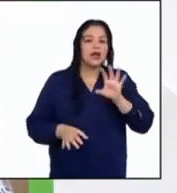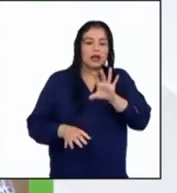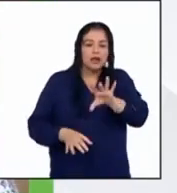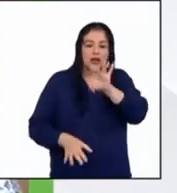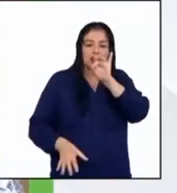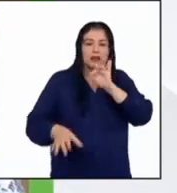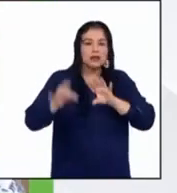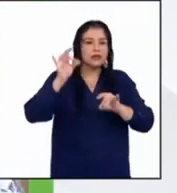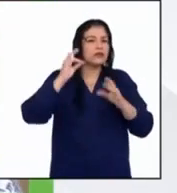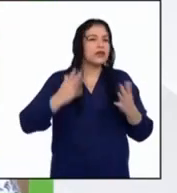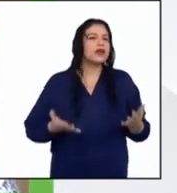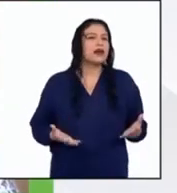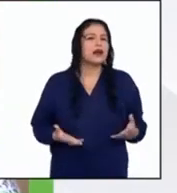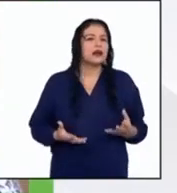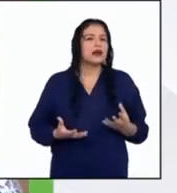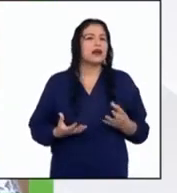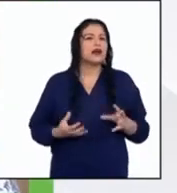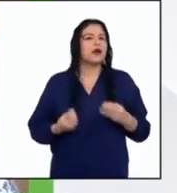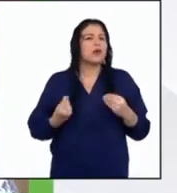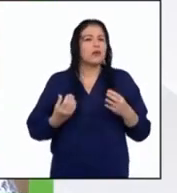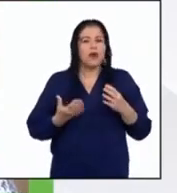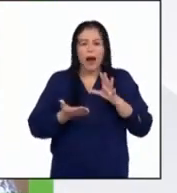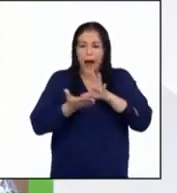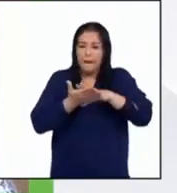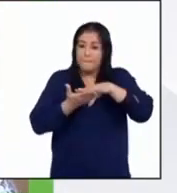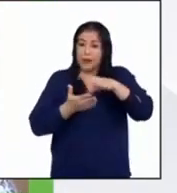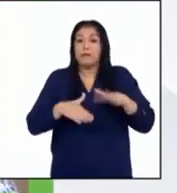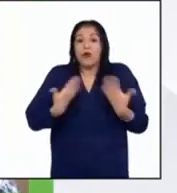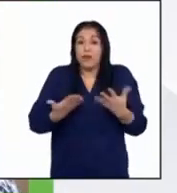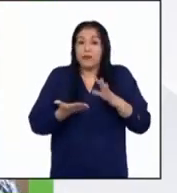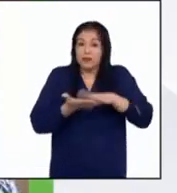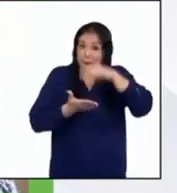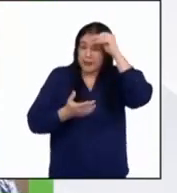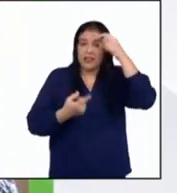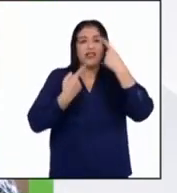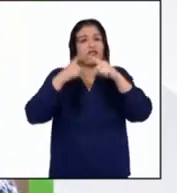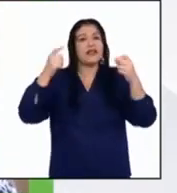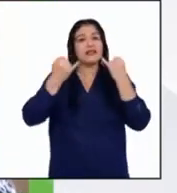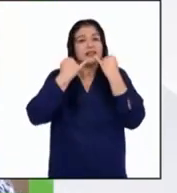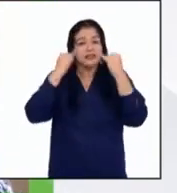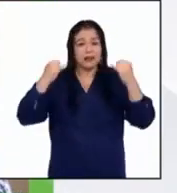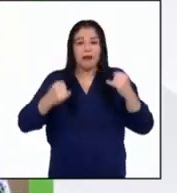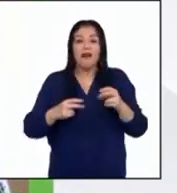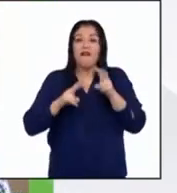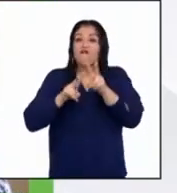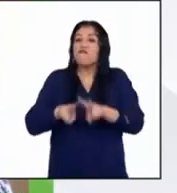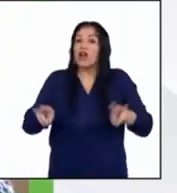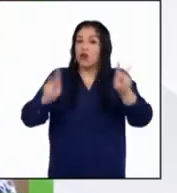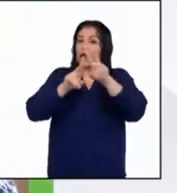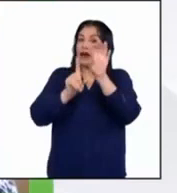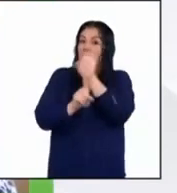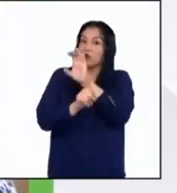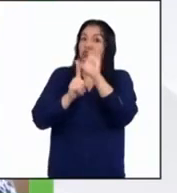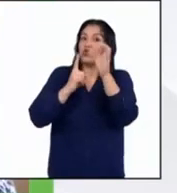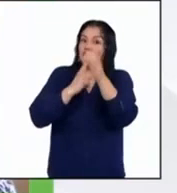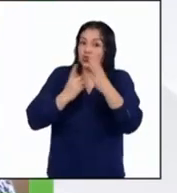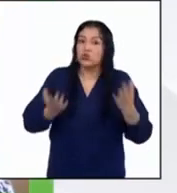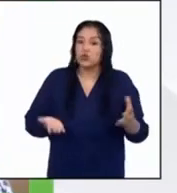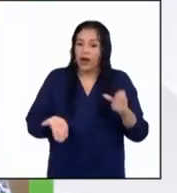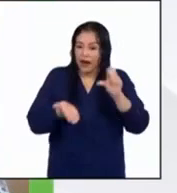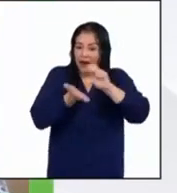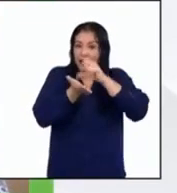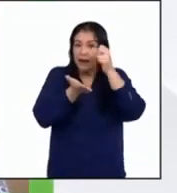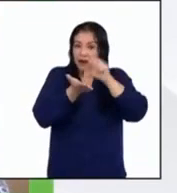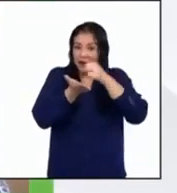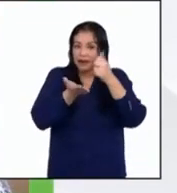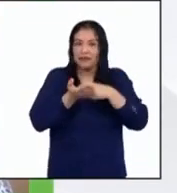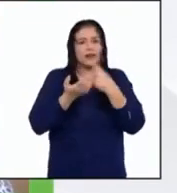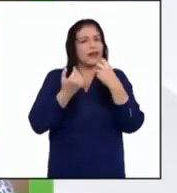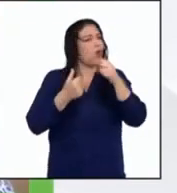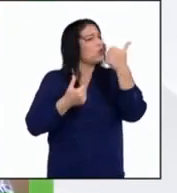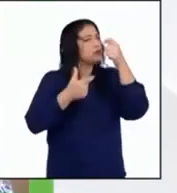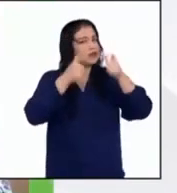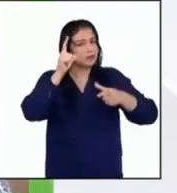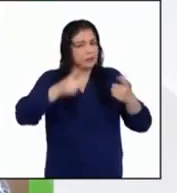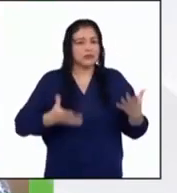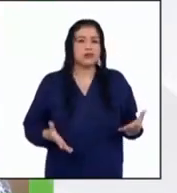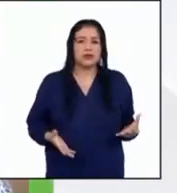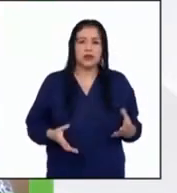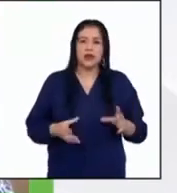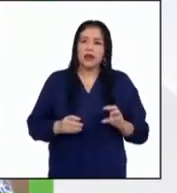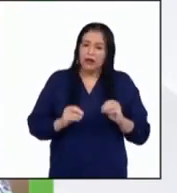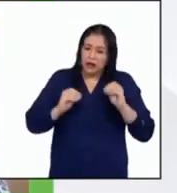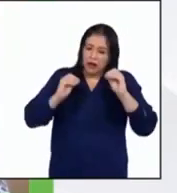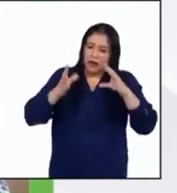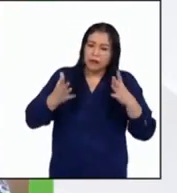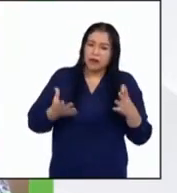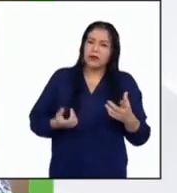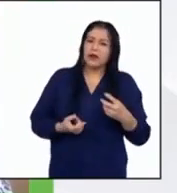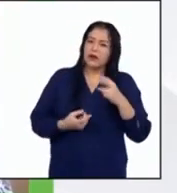Identificar que debemos aprender en distintas lenguas, en valorar la cultura, la música, el arte de las demás personas y